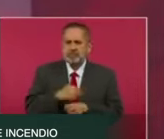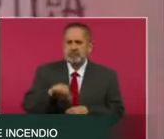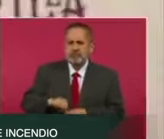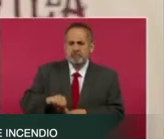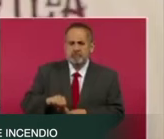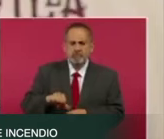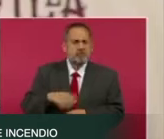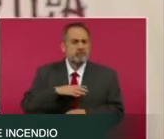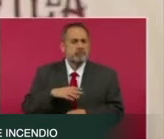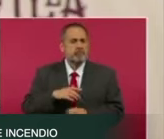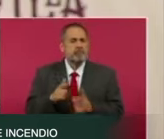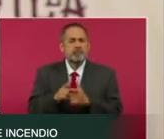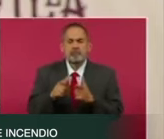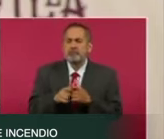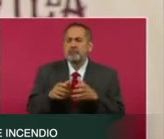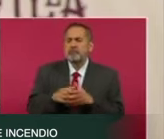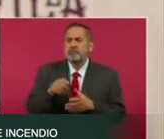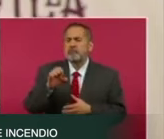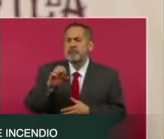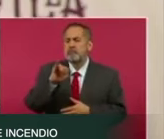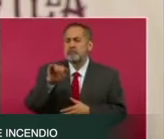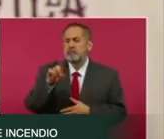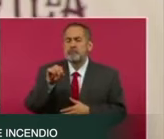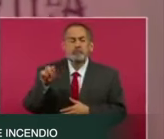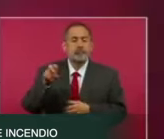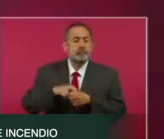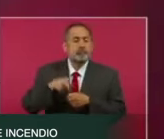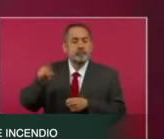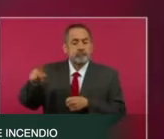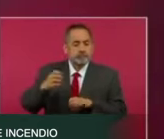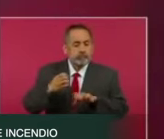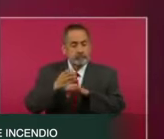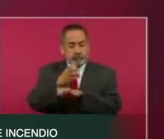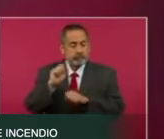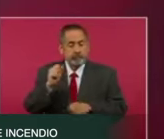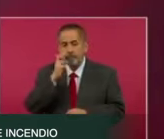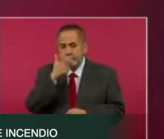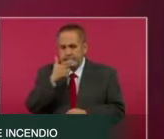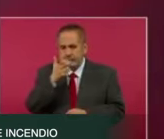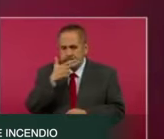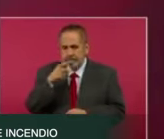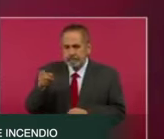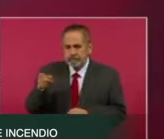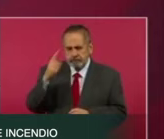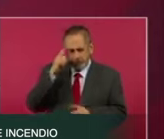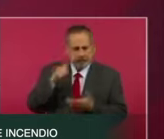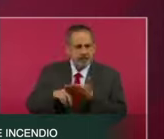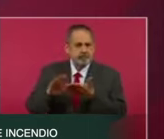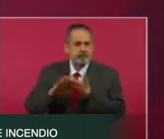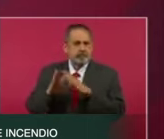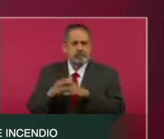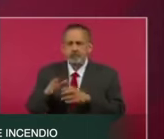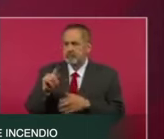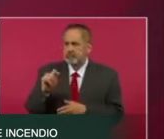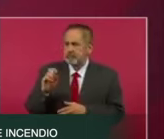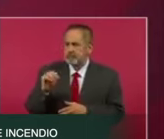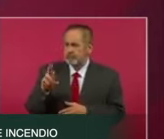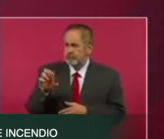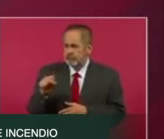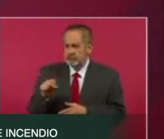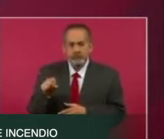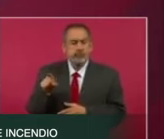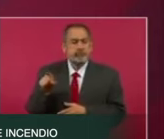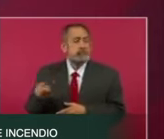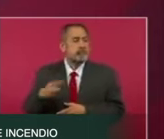ya de la indagatoria de la Fiscalía. Señaló que de ese video pueden surgir evidencias de responsabilidades, ya